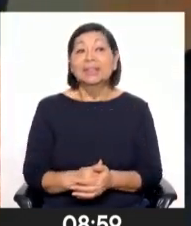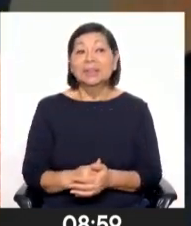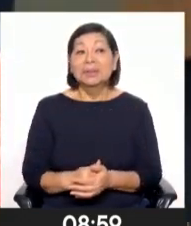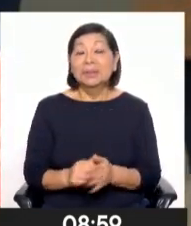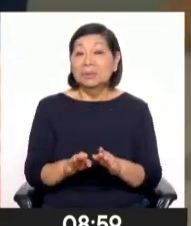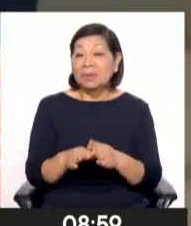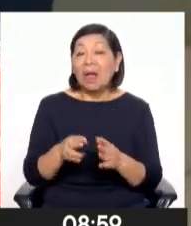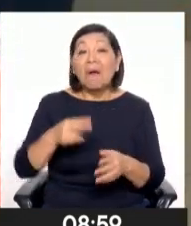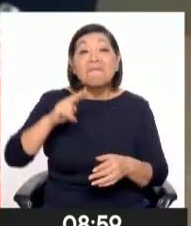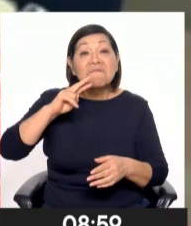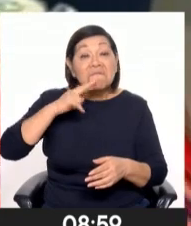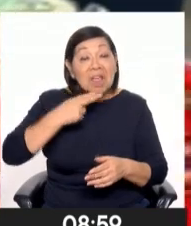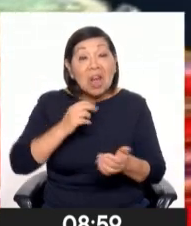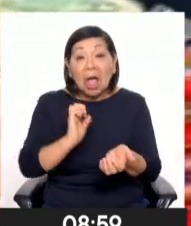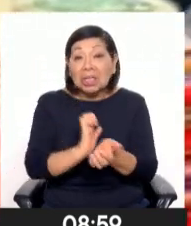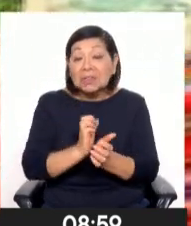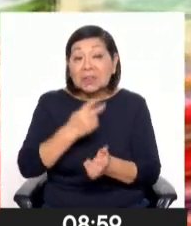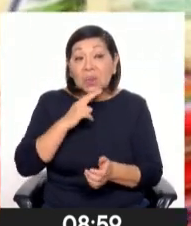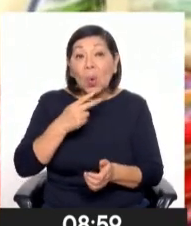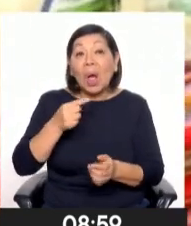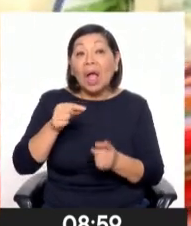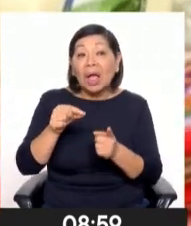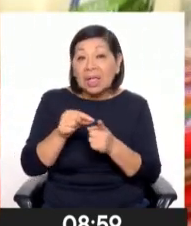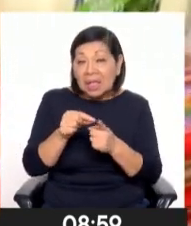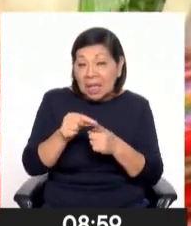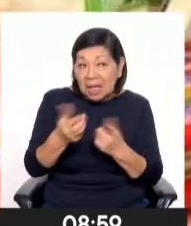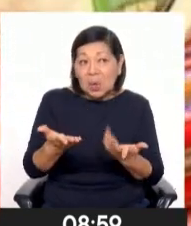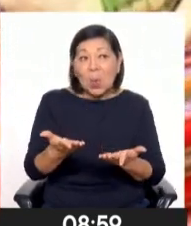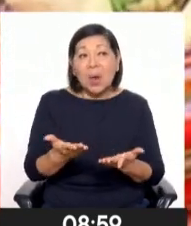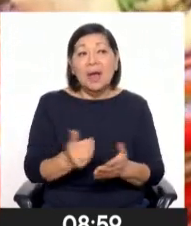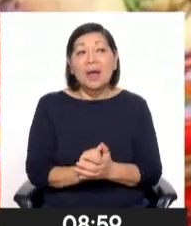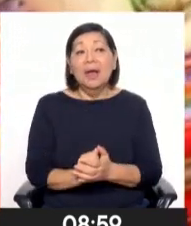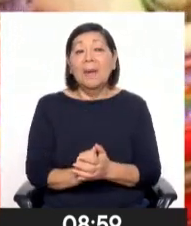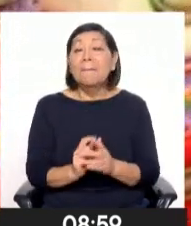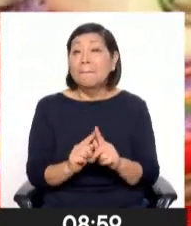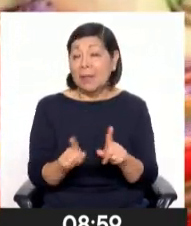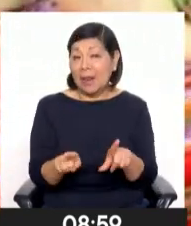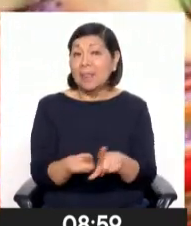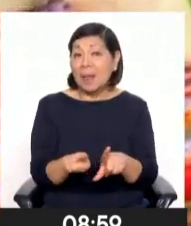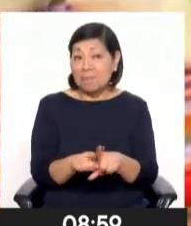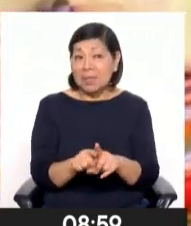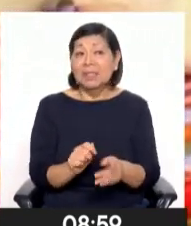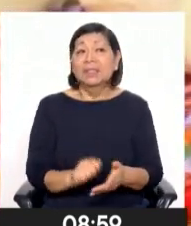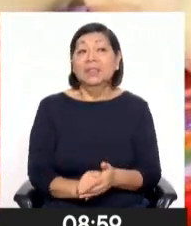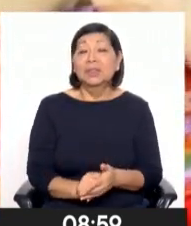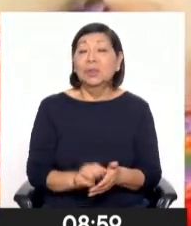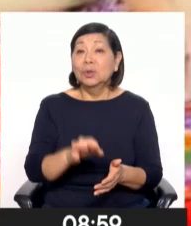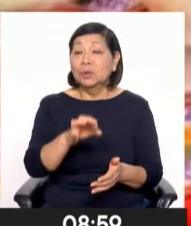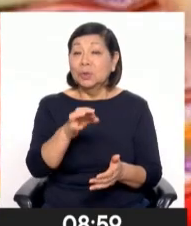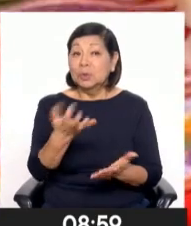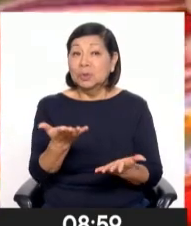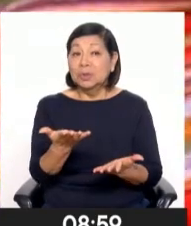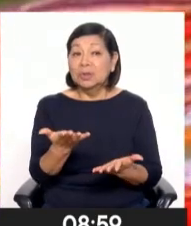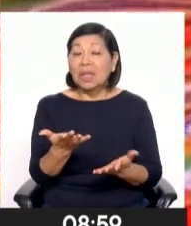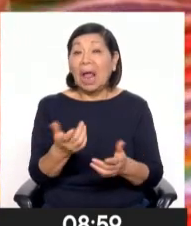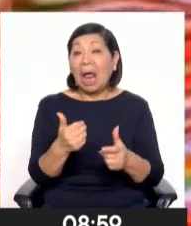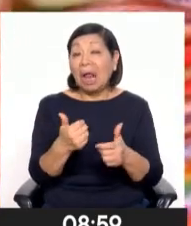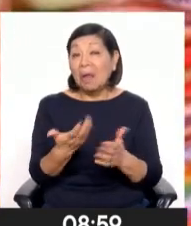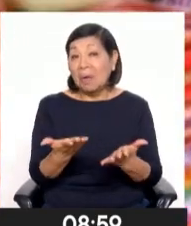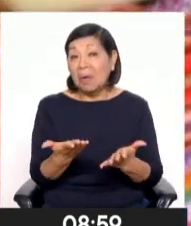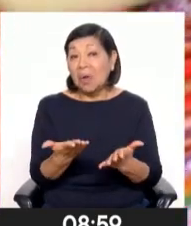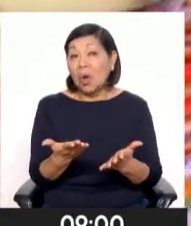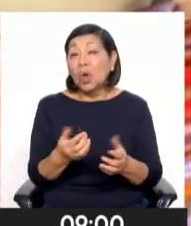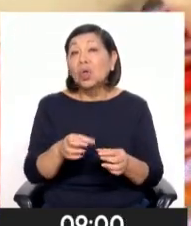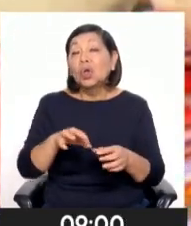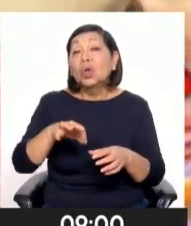habían con cobertura de vino también tenemos de quinua no solo Tenemos también esos productos sino que tenemos también otros derivados de los lácteos que pueden